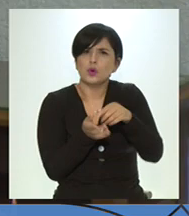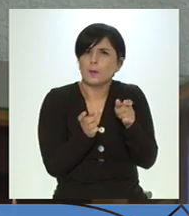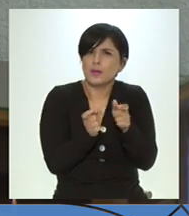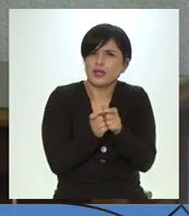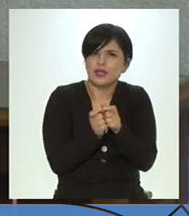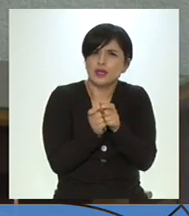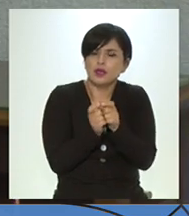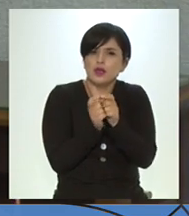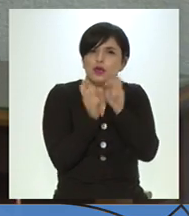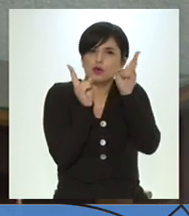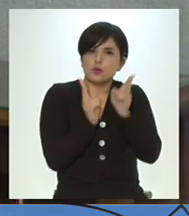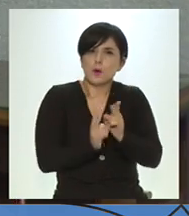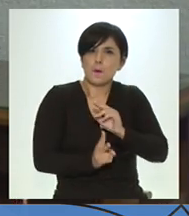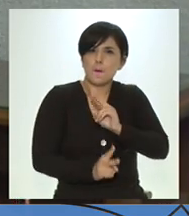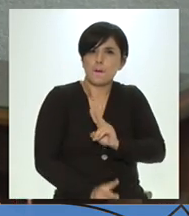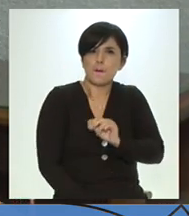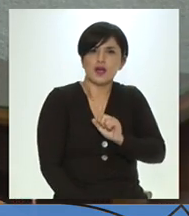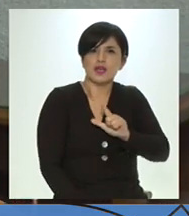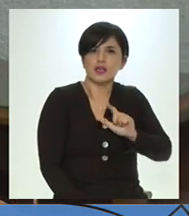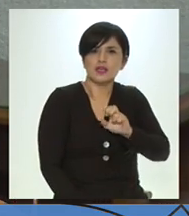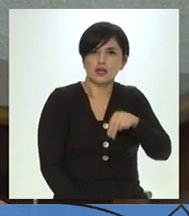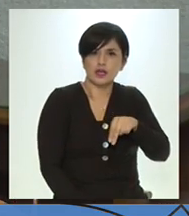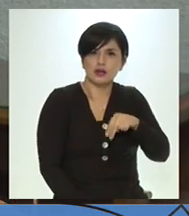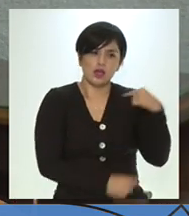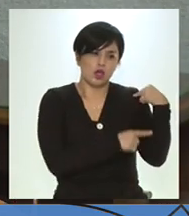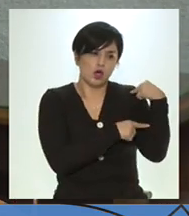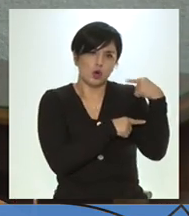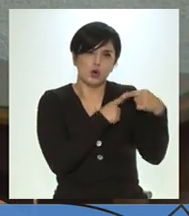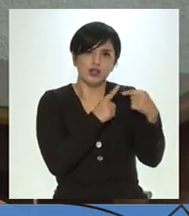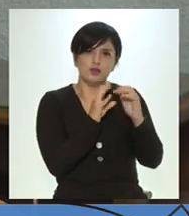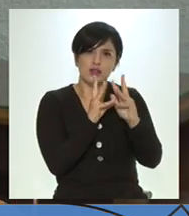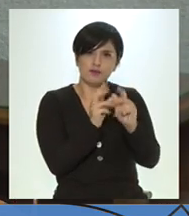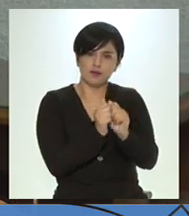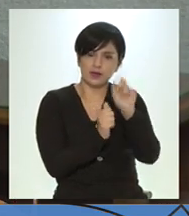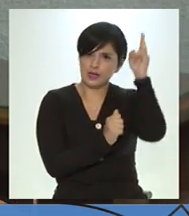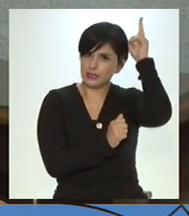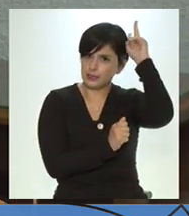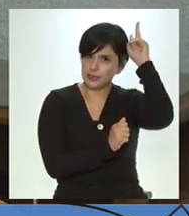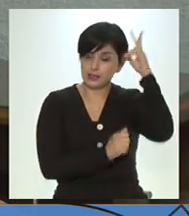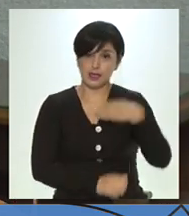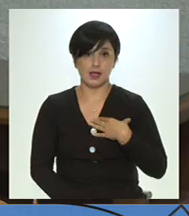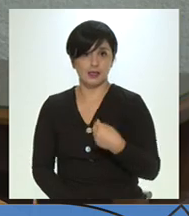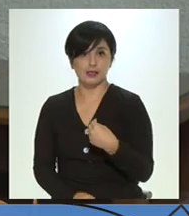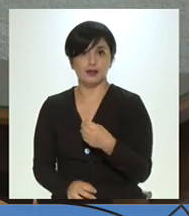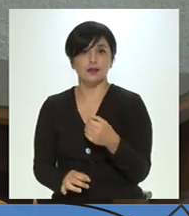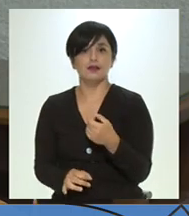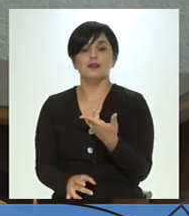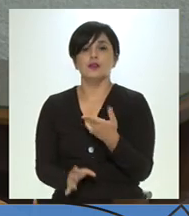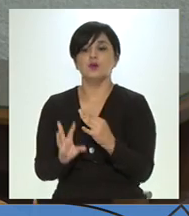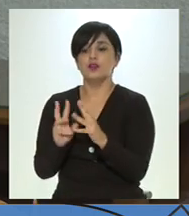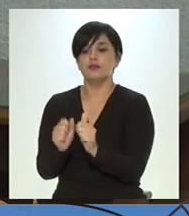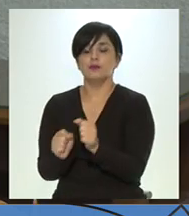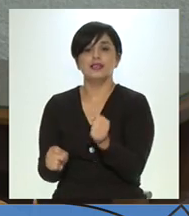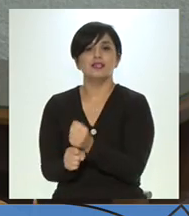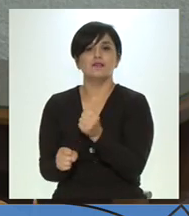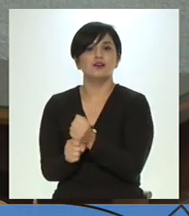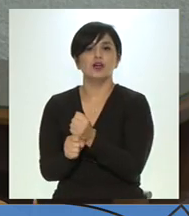llenar con descendencia indígena e hija de una familia trabajadora de clase media